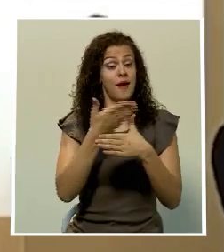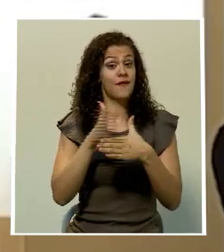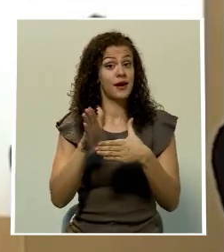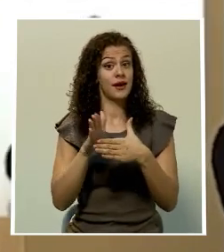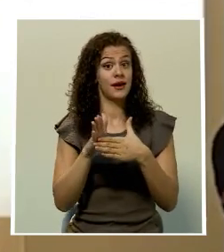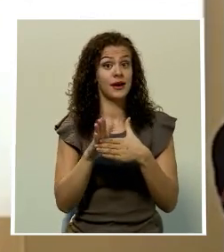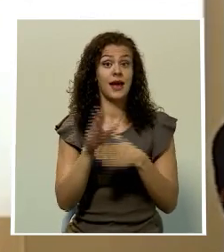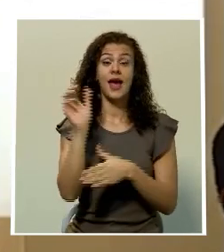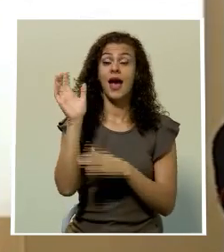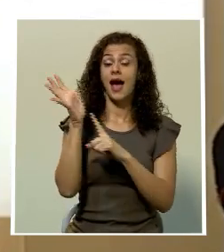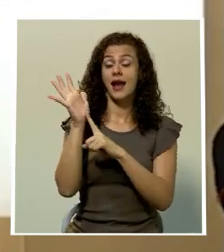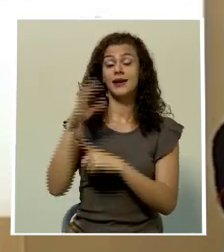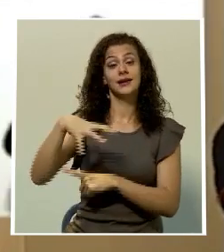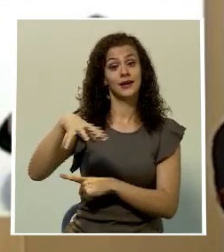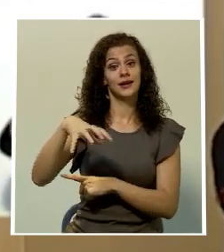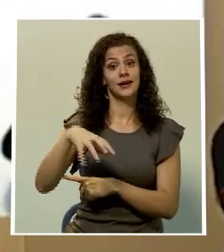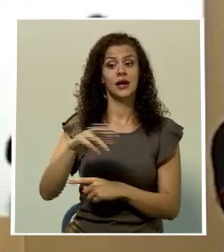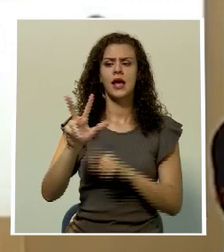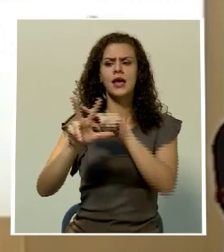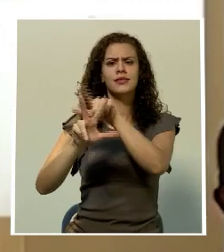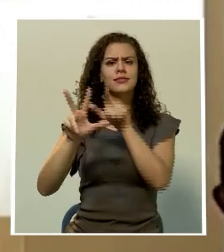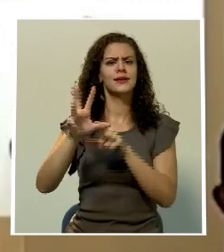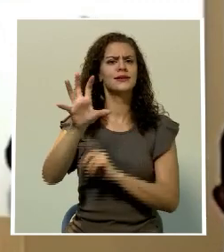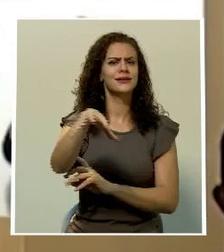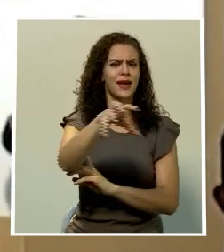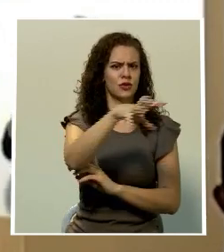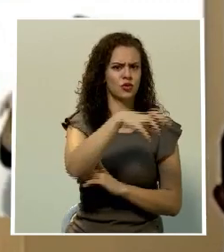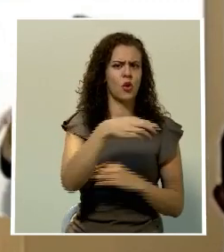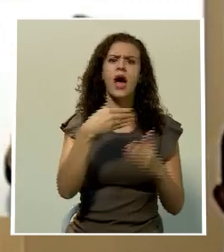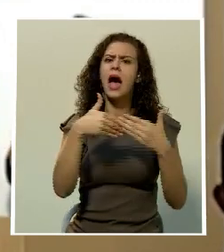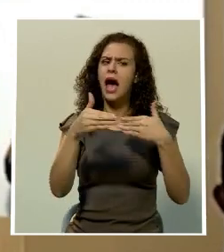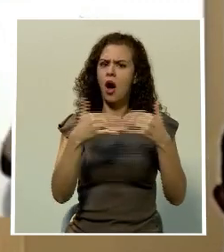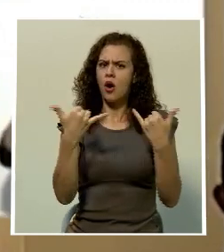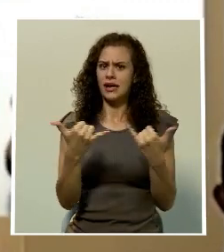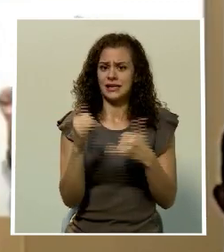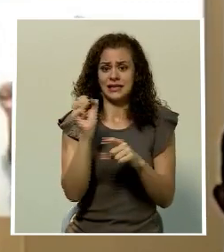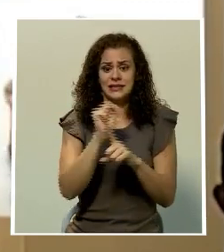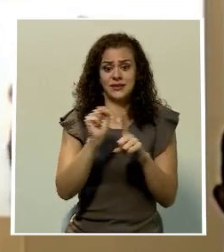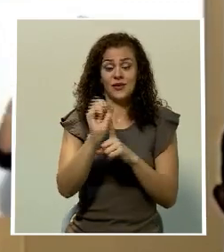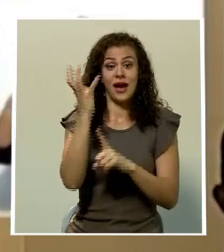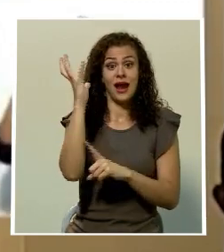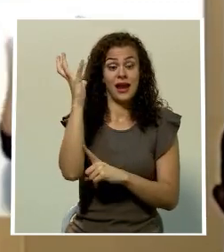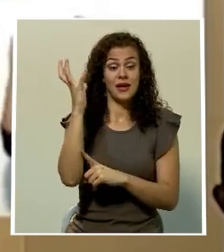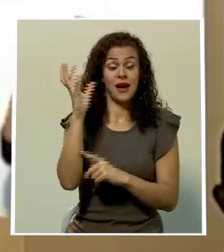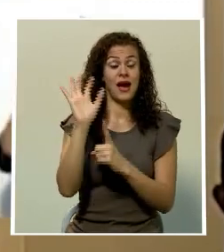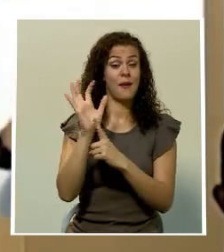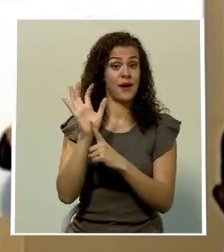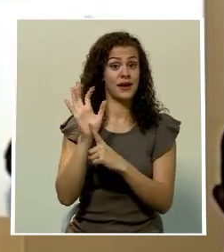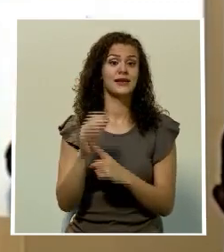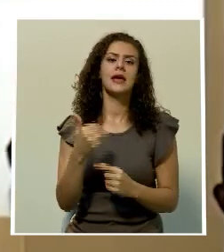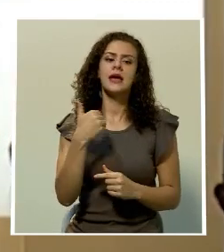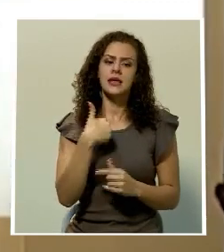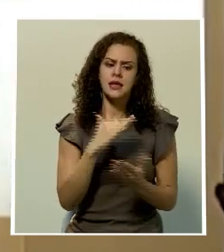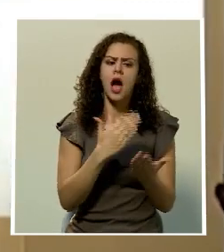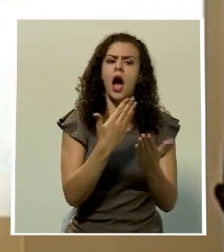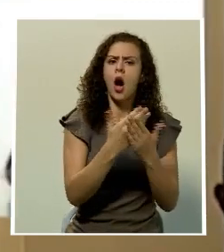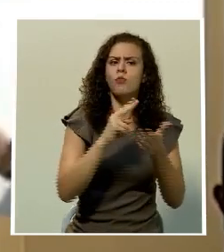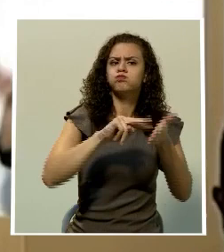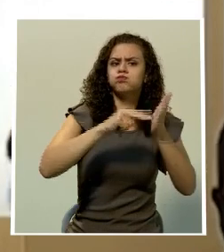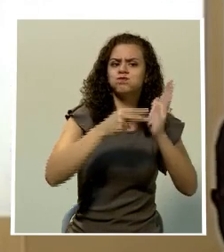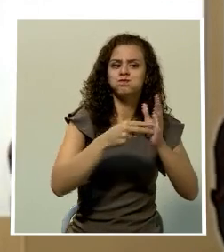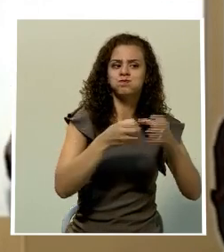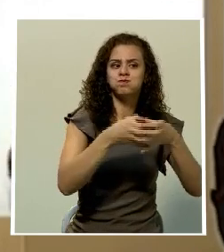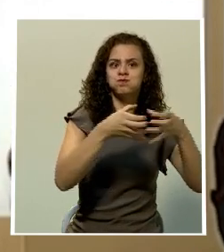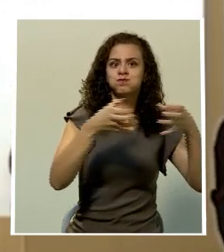fase, de alerta naranja, 3 cantones que aunque están en condición de alerta amarilla, tienen un aporte significativo